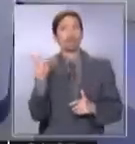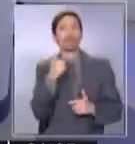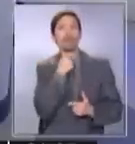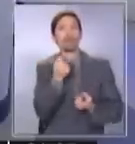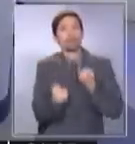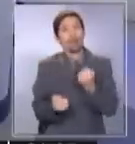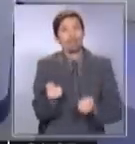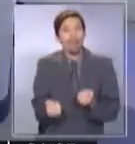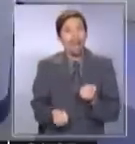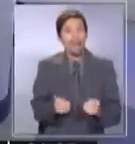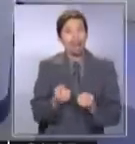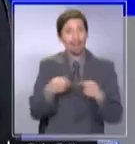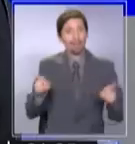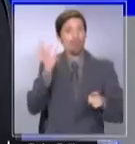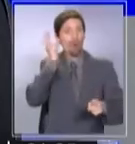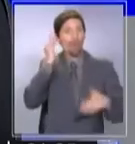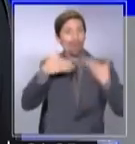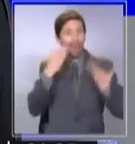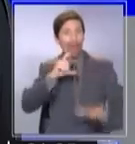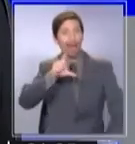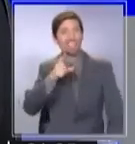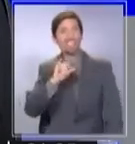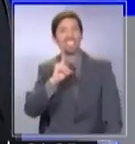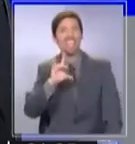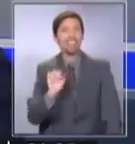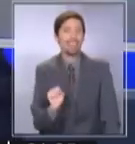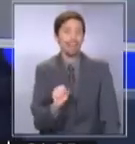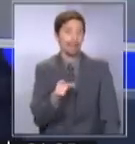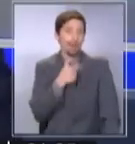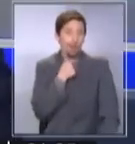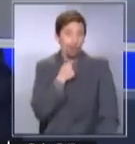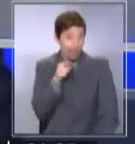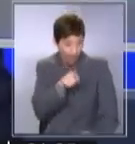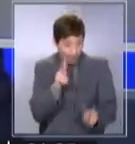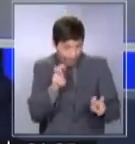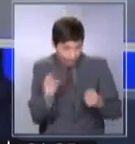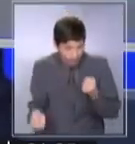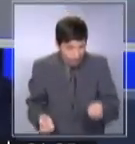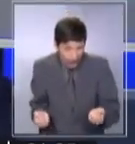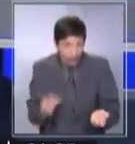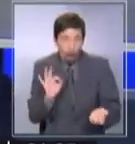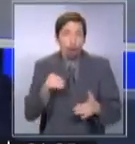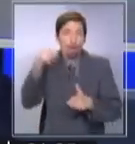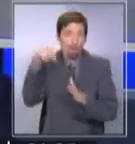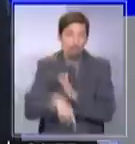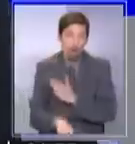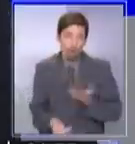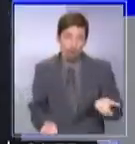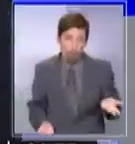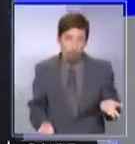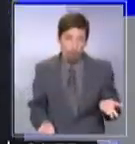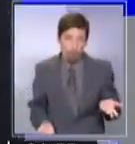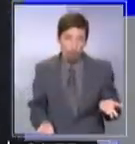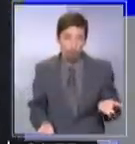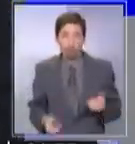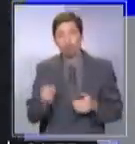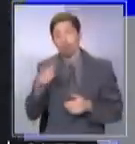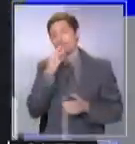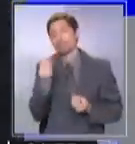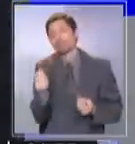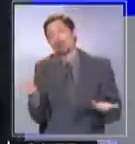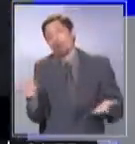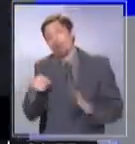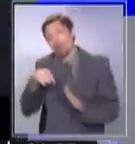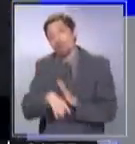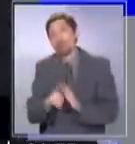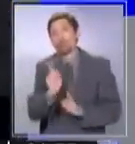distintas presentaciones algo como eso detalles de ese tipo o más de fondo más de fondo usted comprenderá que una campaña no se gana con